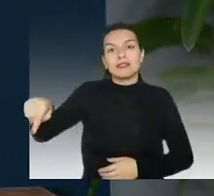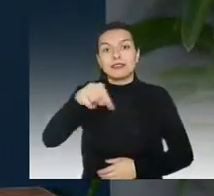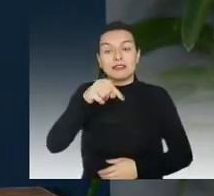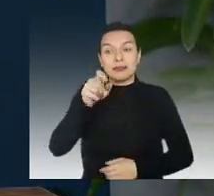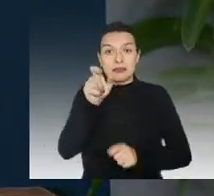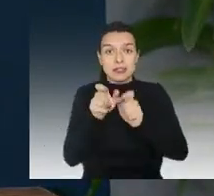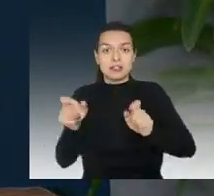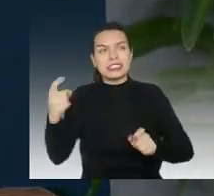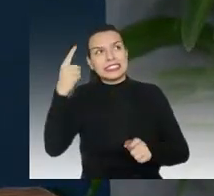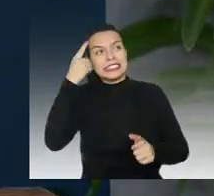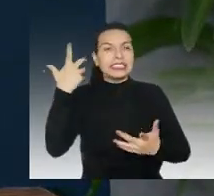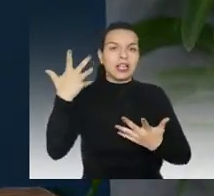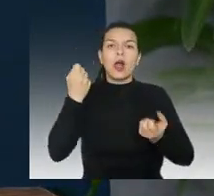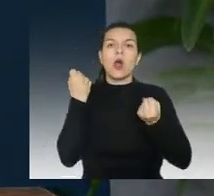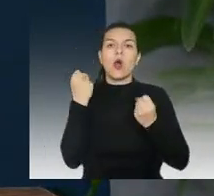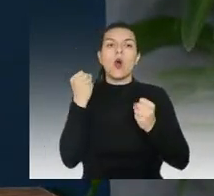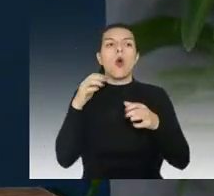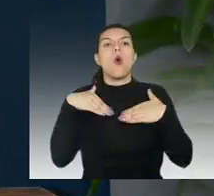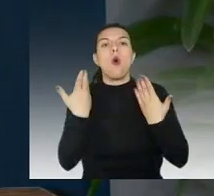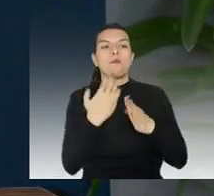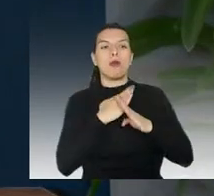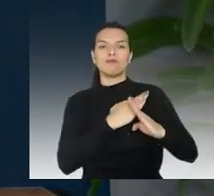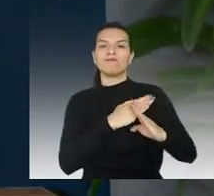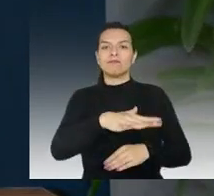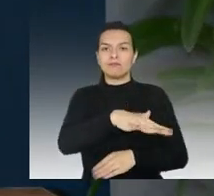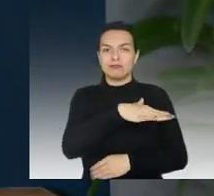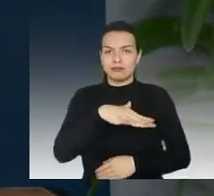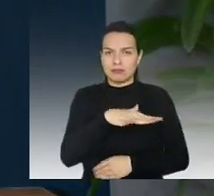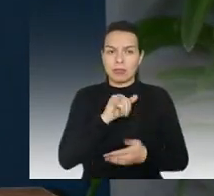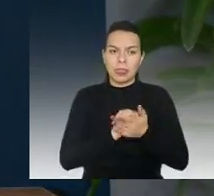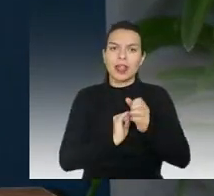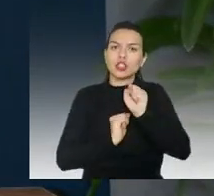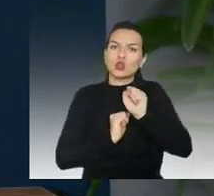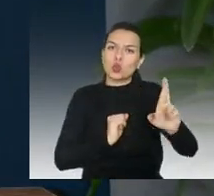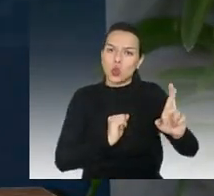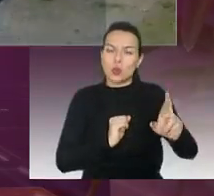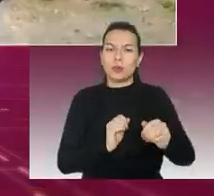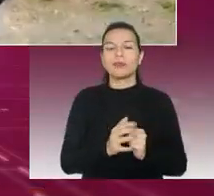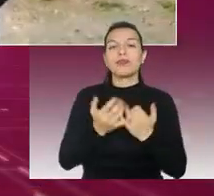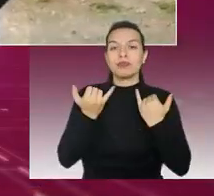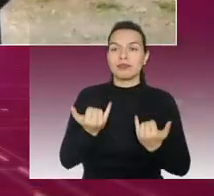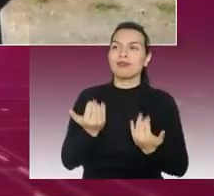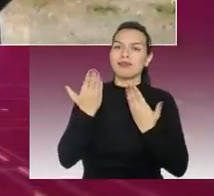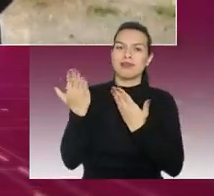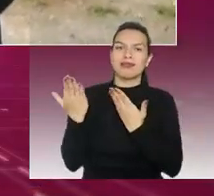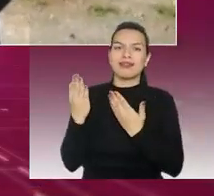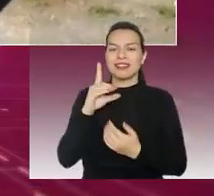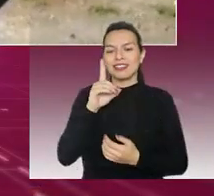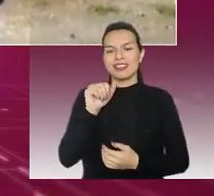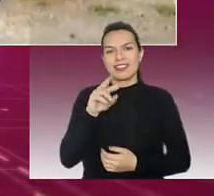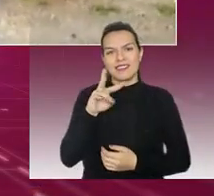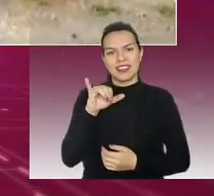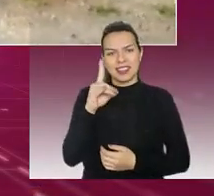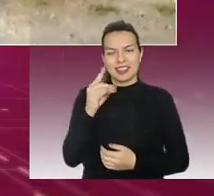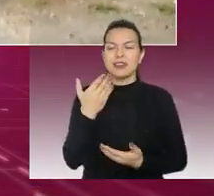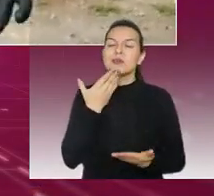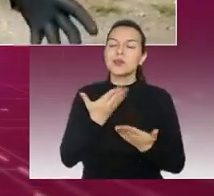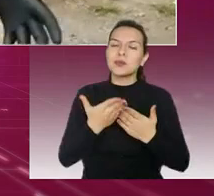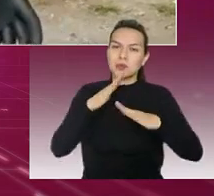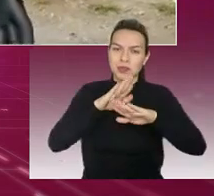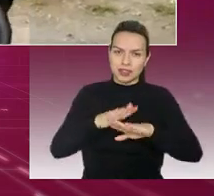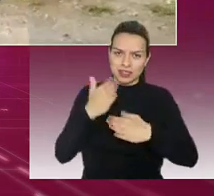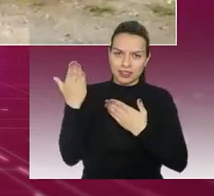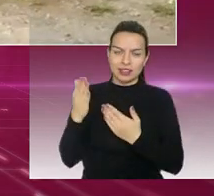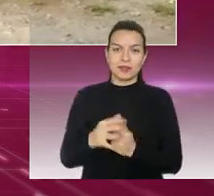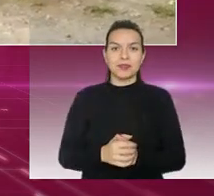en esta zona del sur de bogotá desde boza nos nos conectamos a esta hora con david bautista david buenas tardes muy